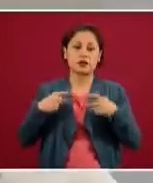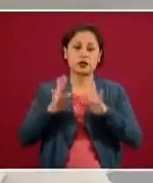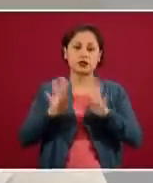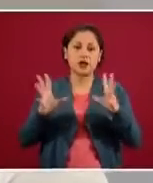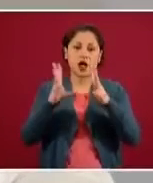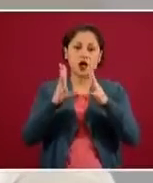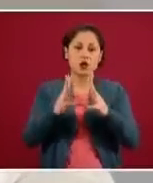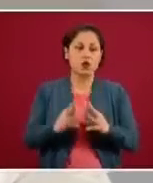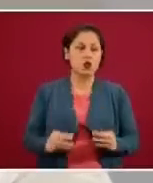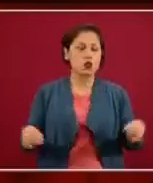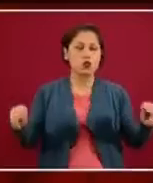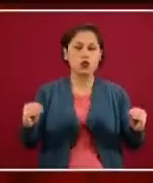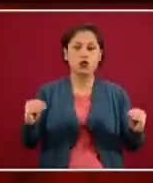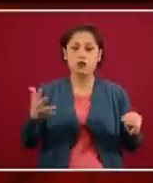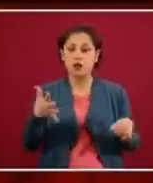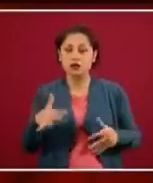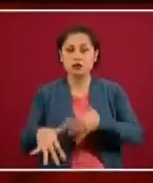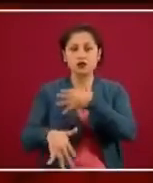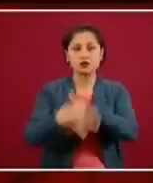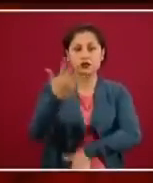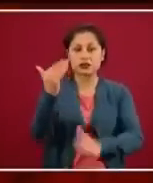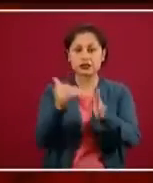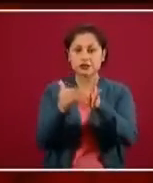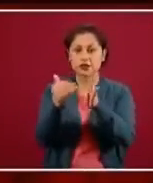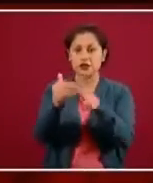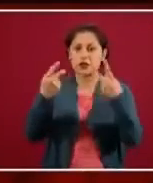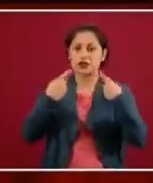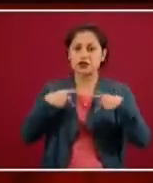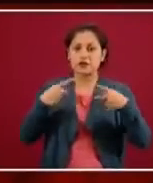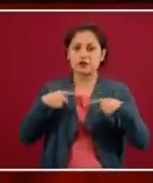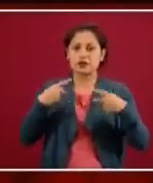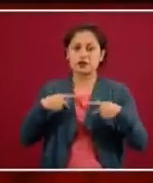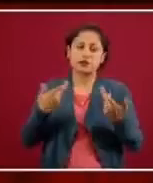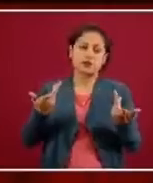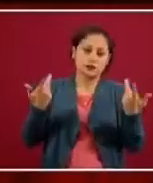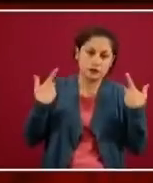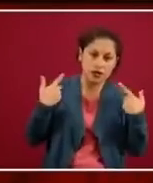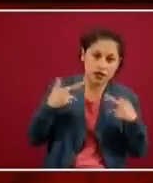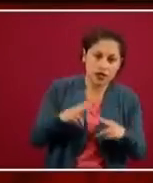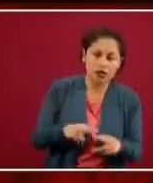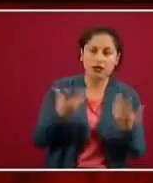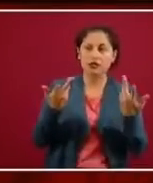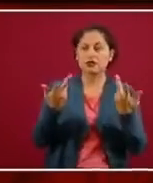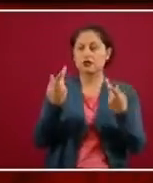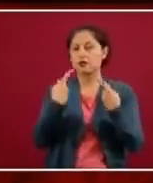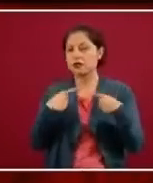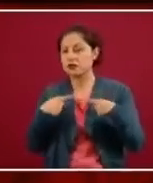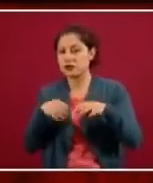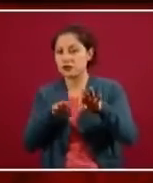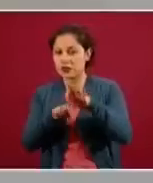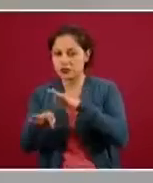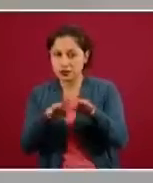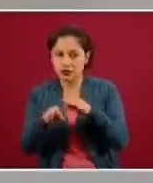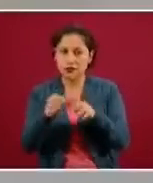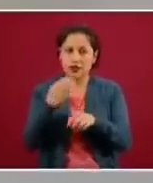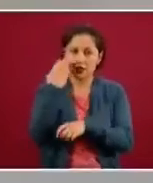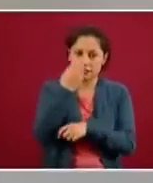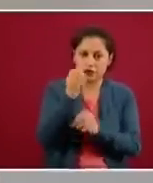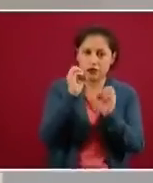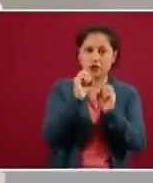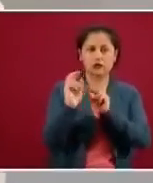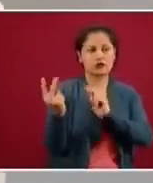circulación cerca de 15 millones de personas, todos los educandos, el personal que está en las economías periféricas a las